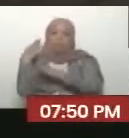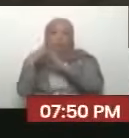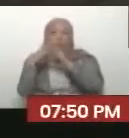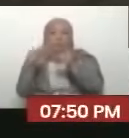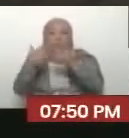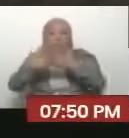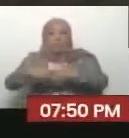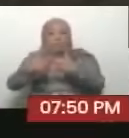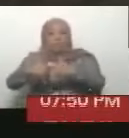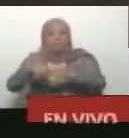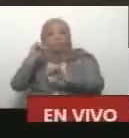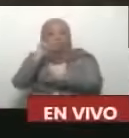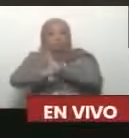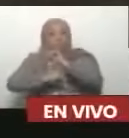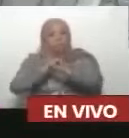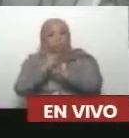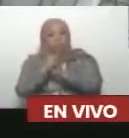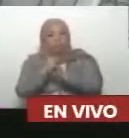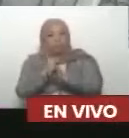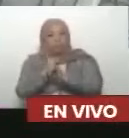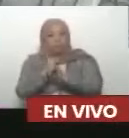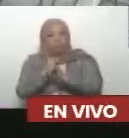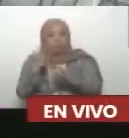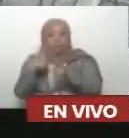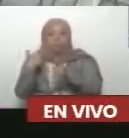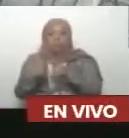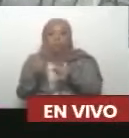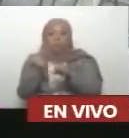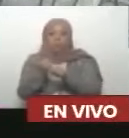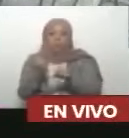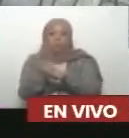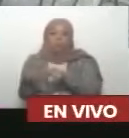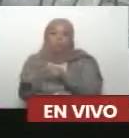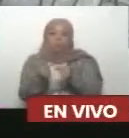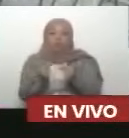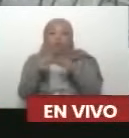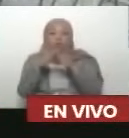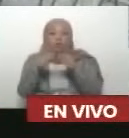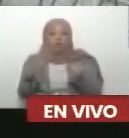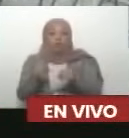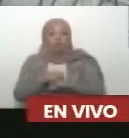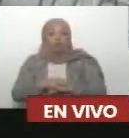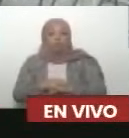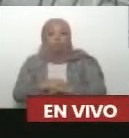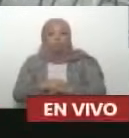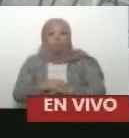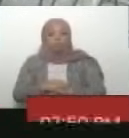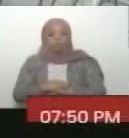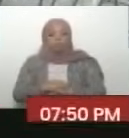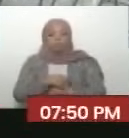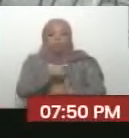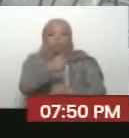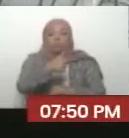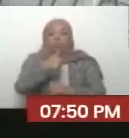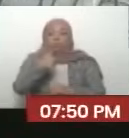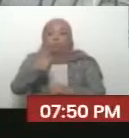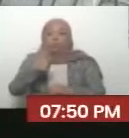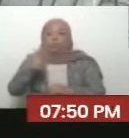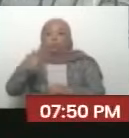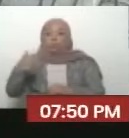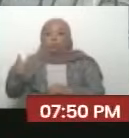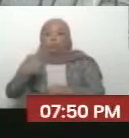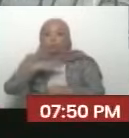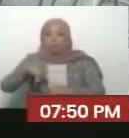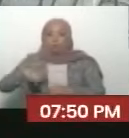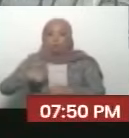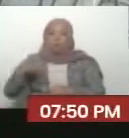las empresas internacionales, transnacionales, a todas, una por una. Cuando